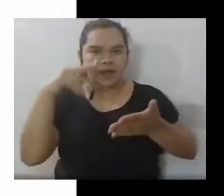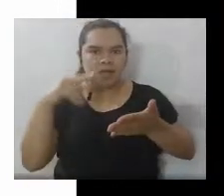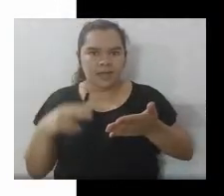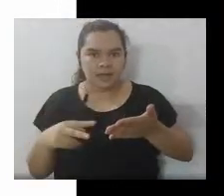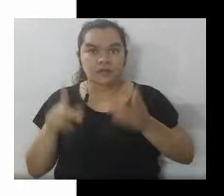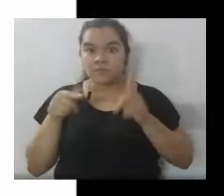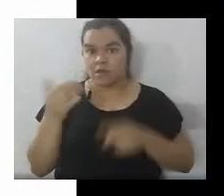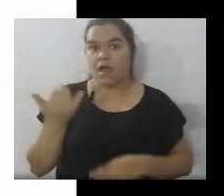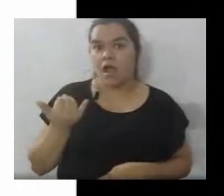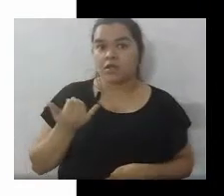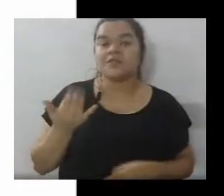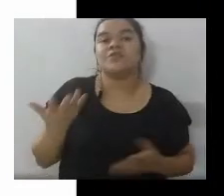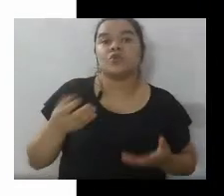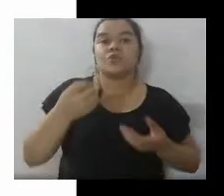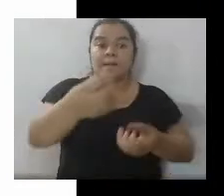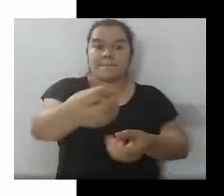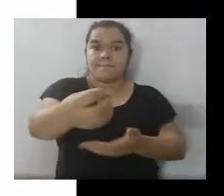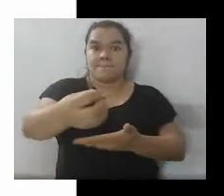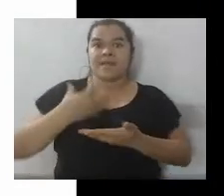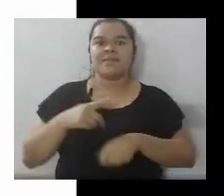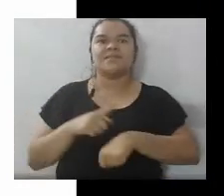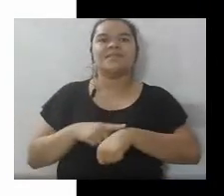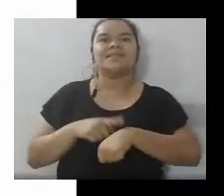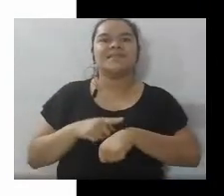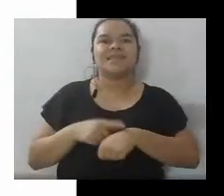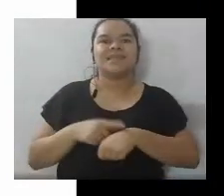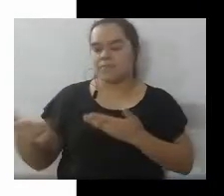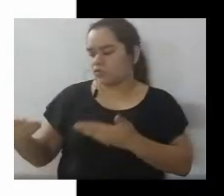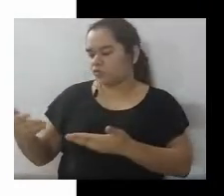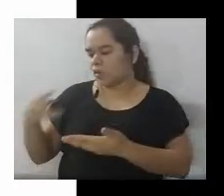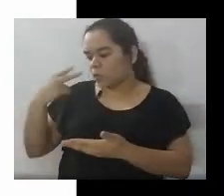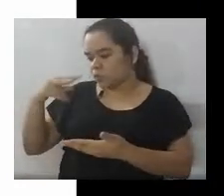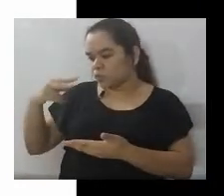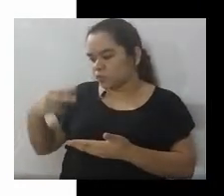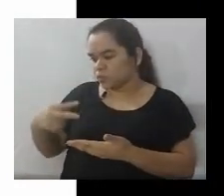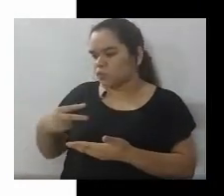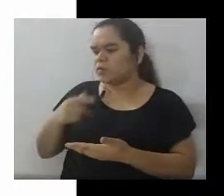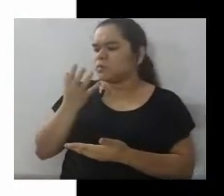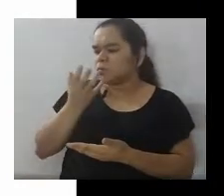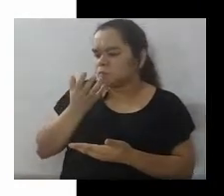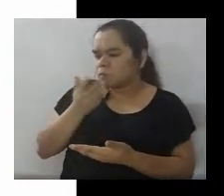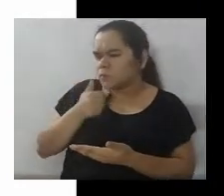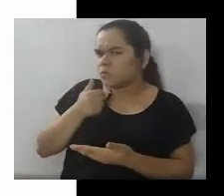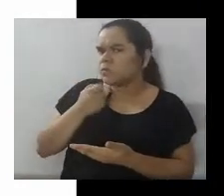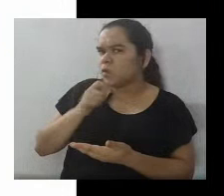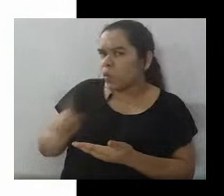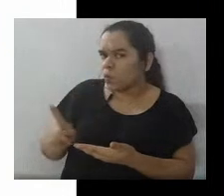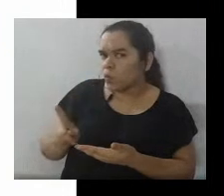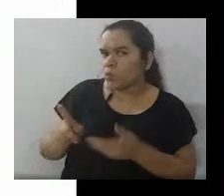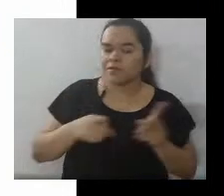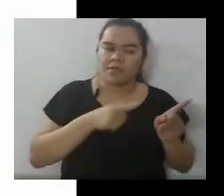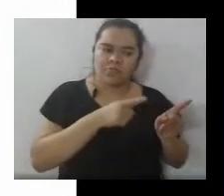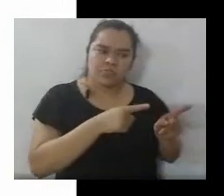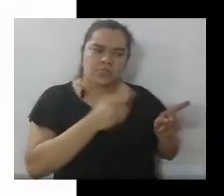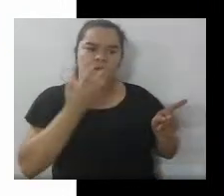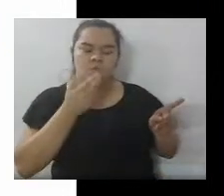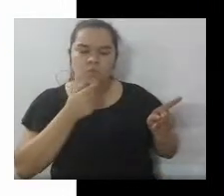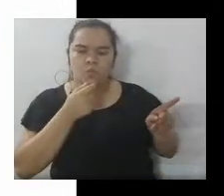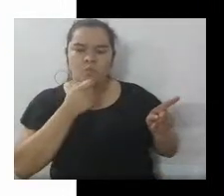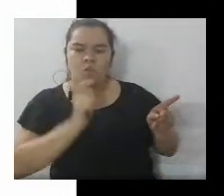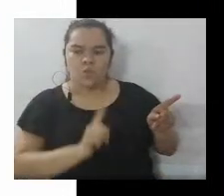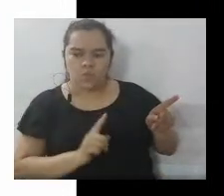estamos seguros que con esa actividad, digamos, de lectura, y seguramente vamos a